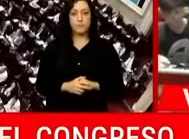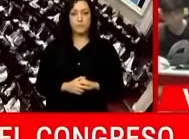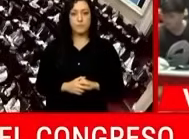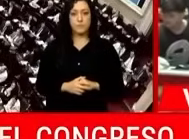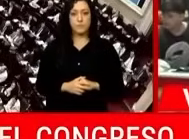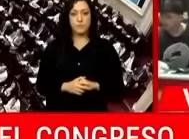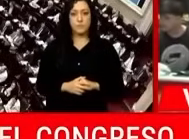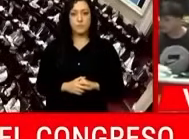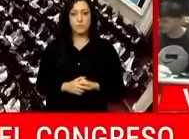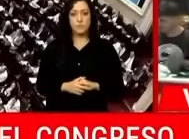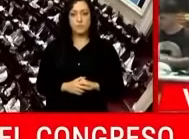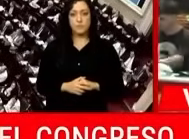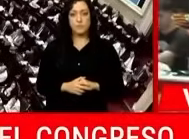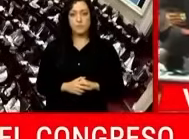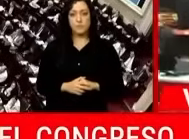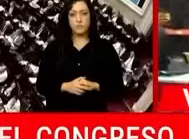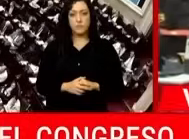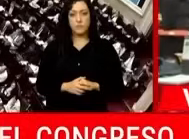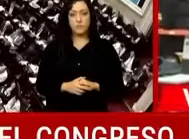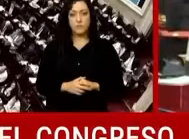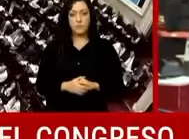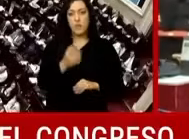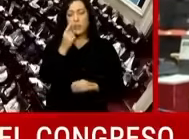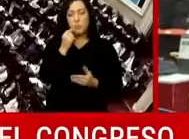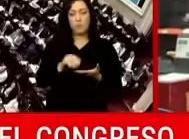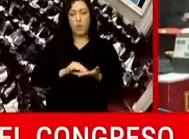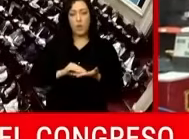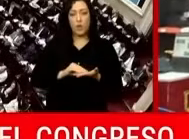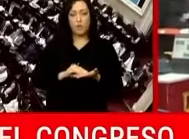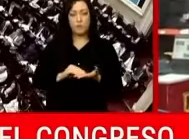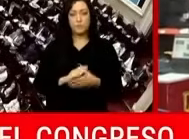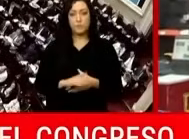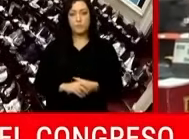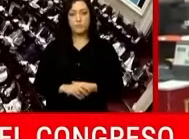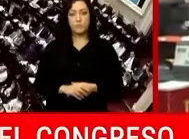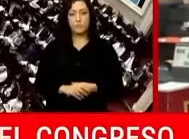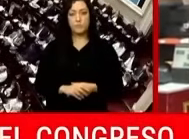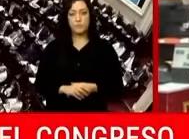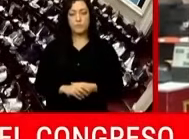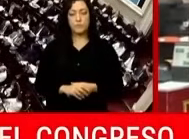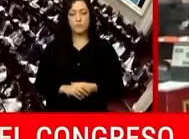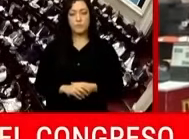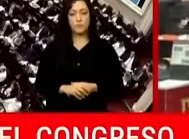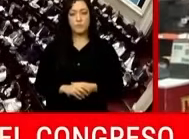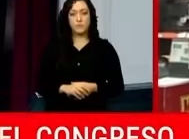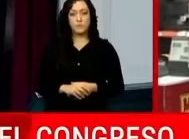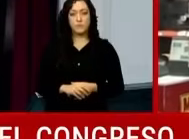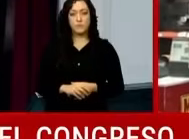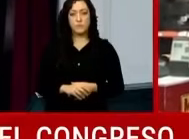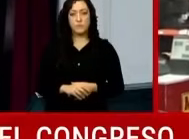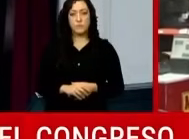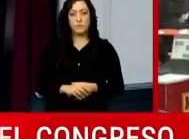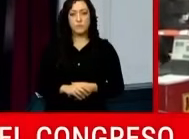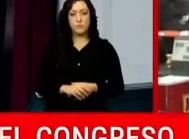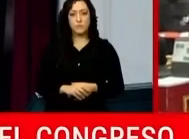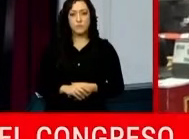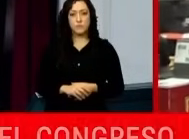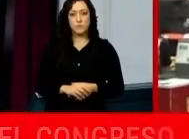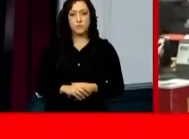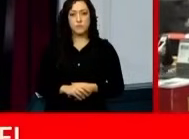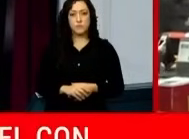Ya está Florencia con nosotros. Flor, ¿cómo te va? ¿Cómo andás? ¿Cómo les va? Buenas tardes. Gracias por estar aquí. No, por favor. Hay números alentadores en materia de inflación. Uno podría